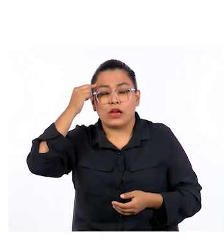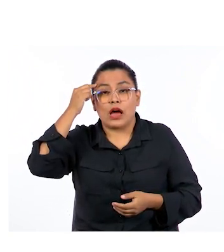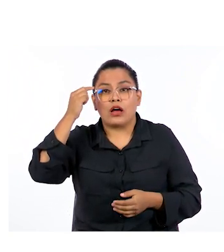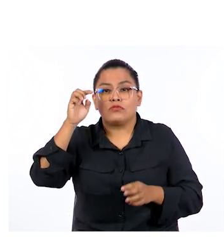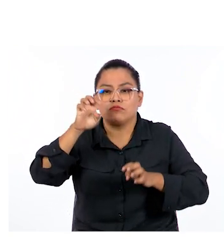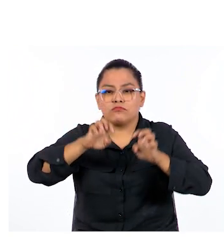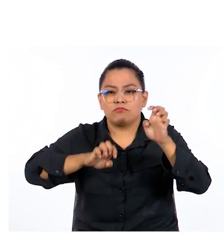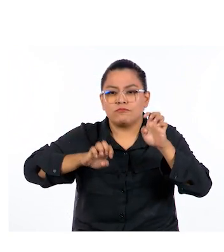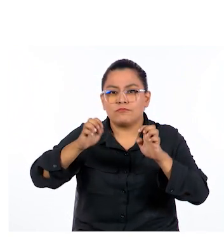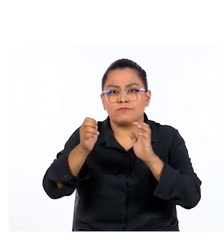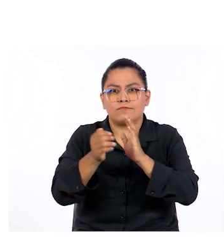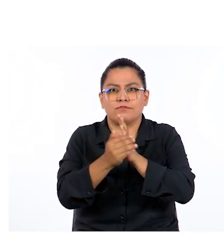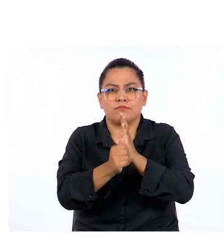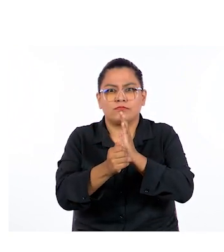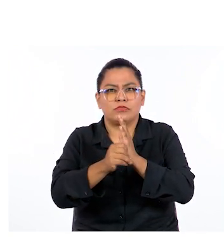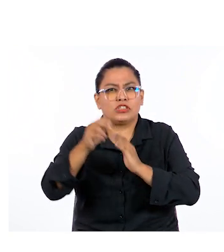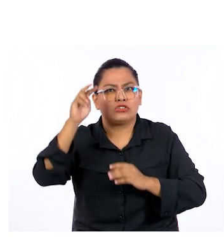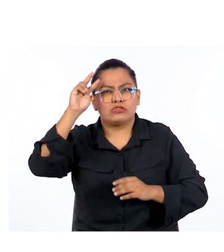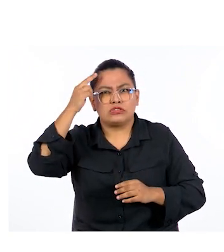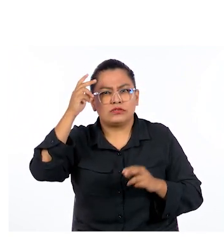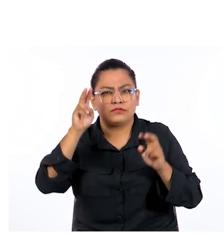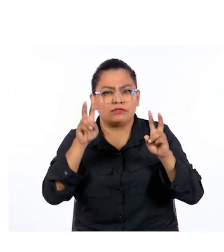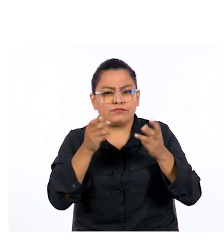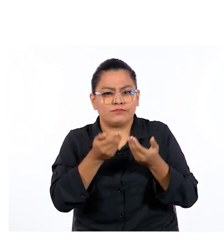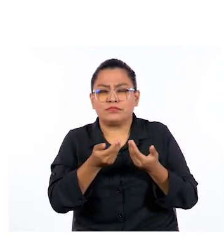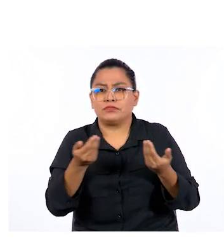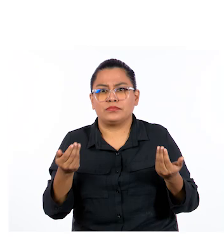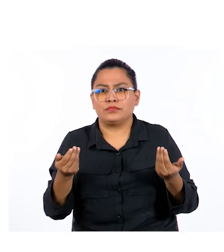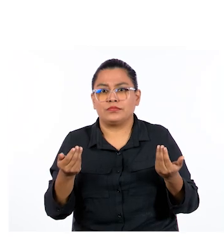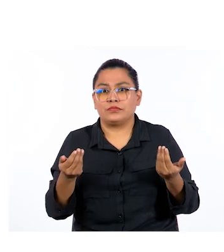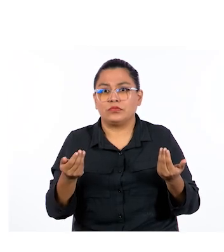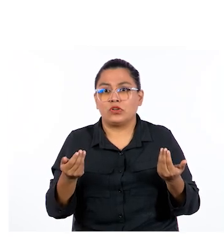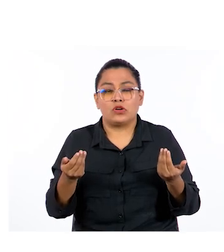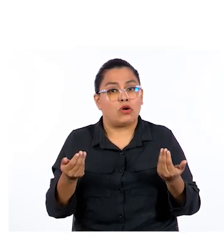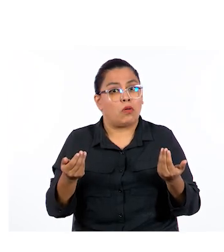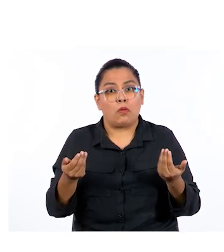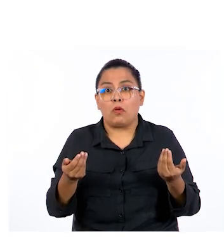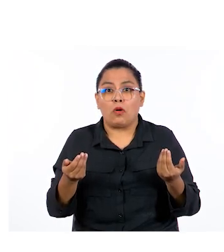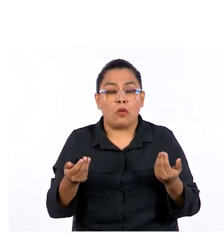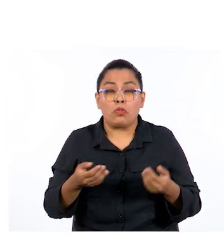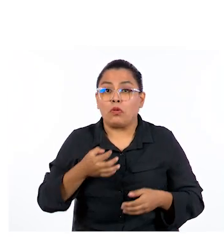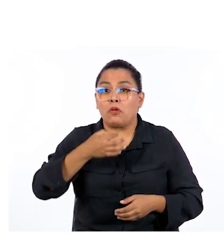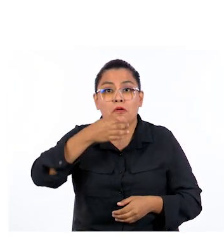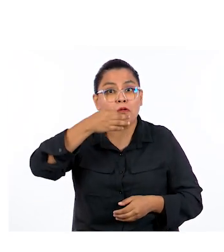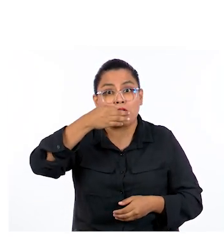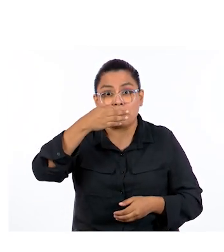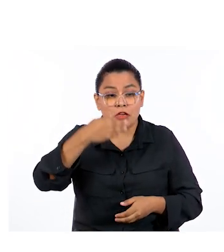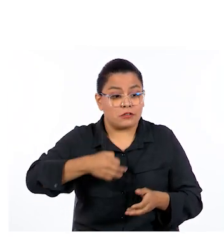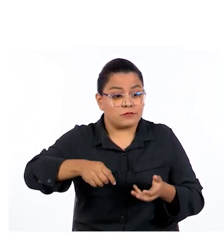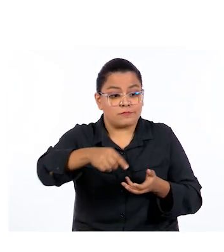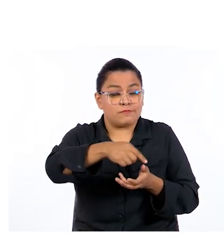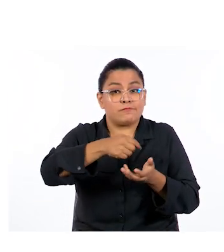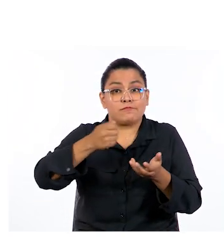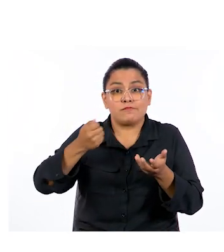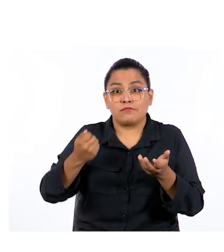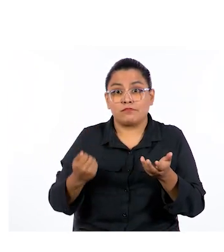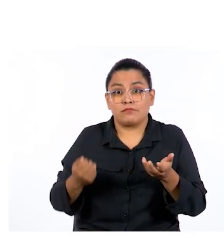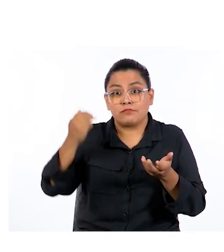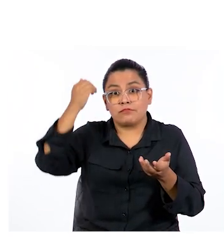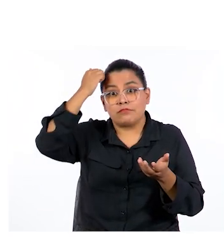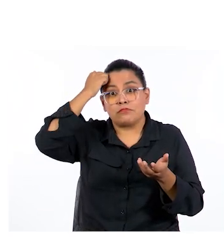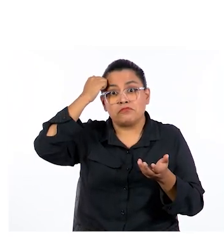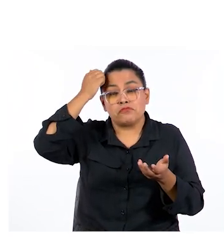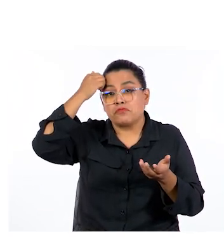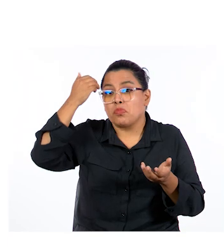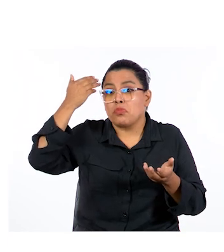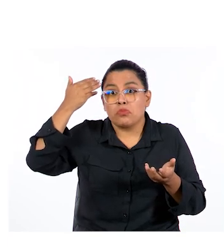hacerlo sobre contenidos aislados, pues no se tendrá la certeza de lo que el estudiantado ha aprendido. Recordemos que tenemos